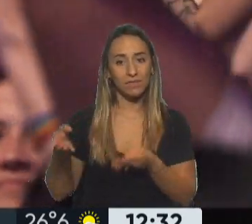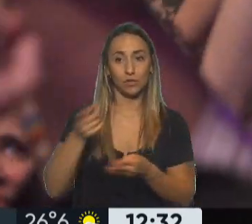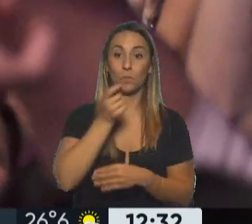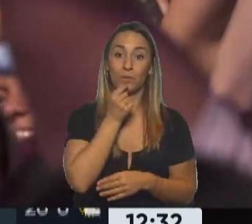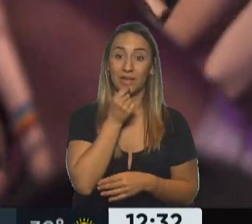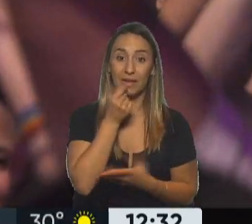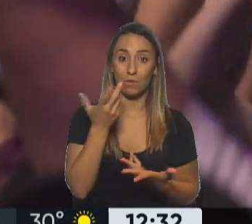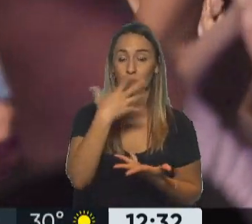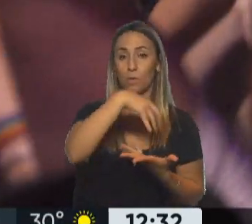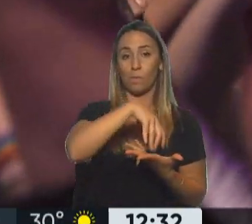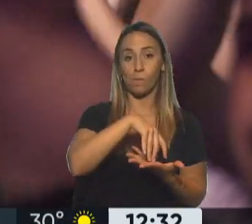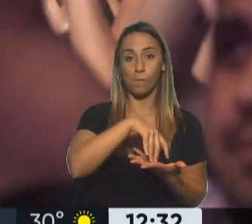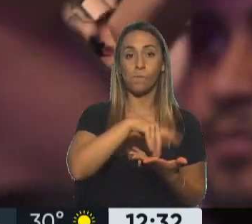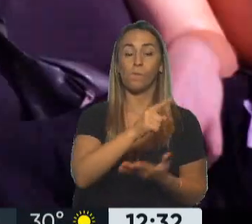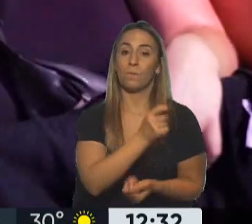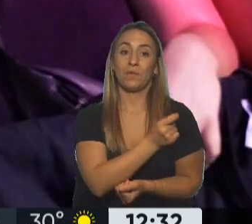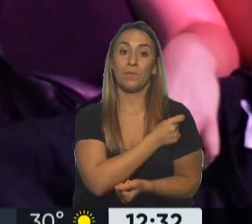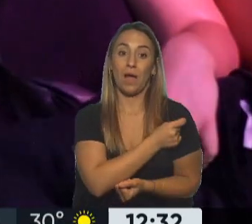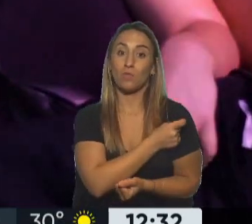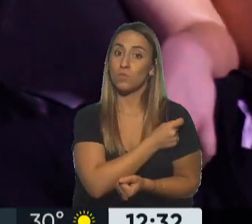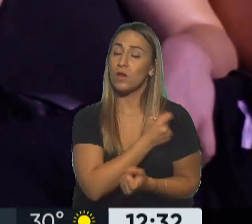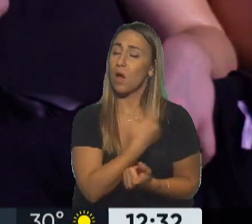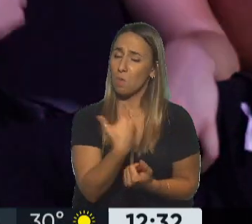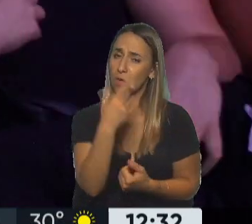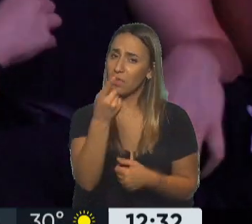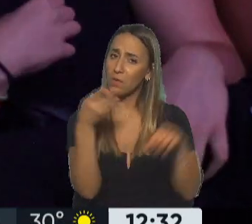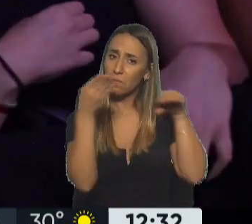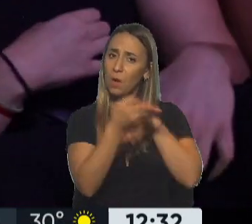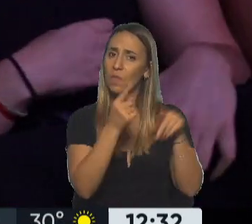por ejemplo con el vacunatorio amigable. Sí, te vas a poder hasta vacunar en Tecnópolis.